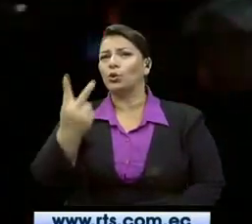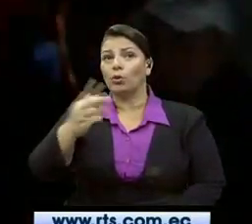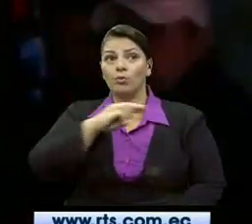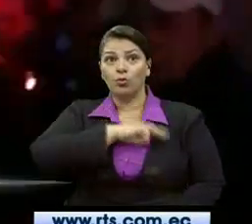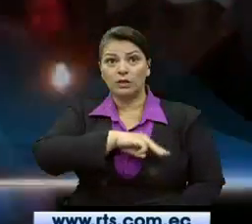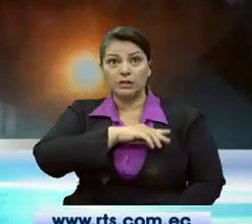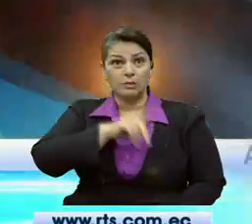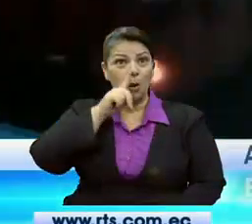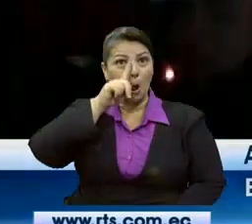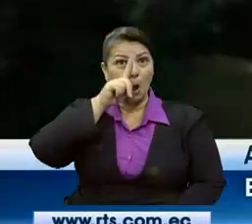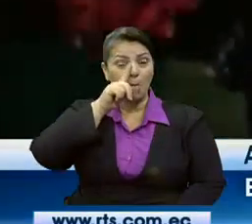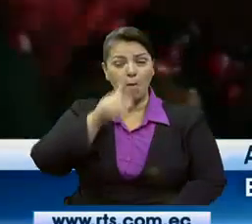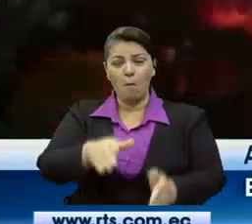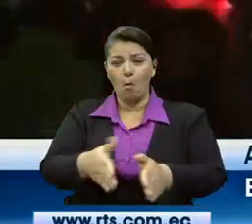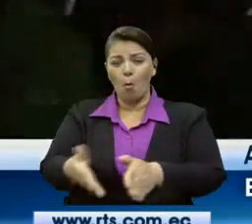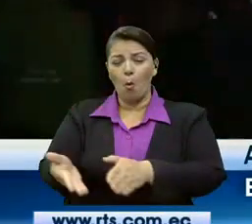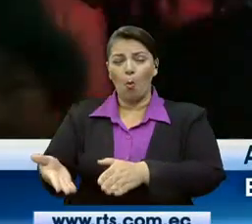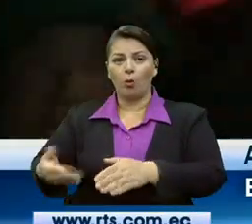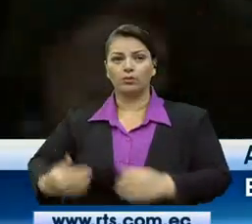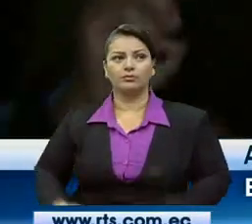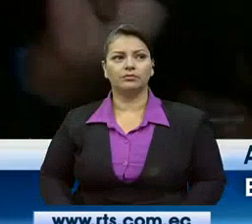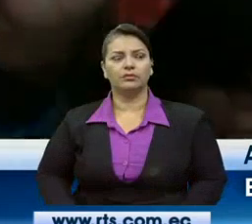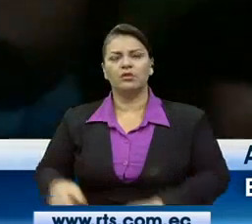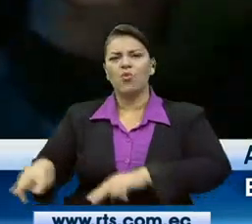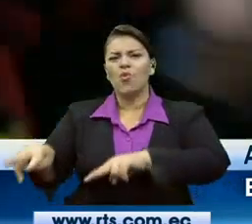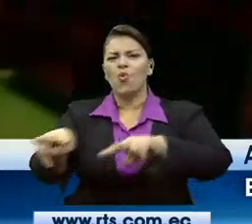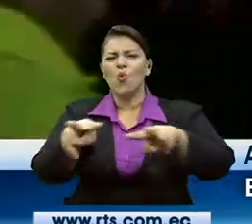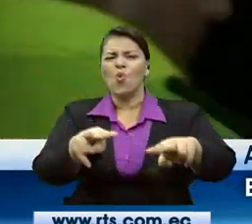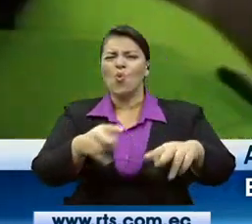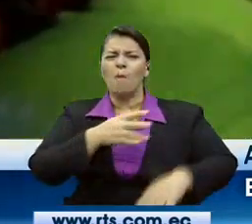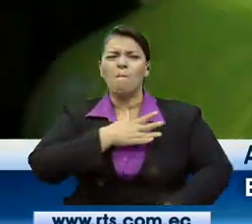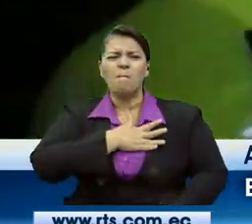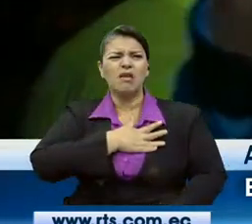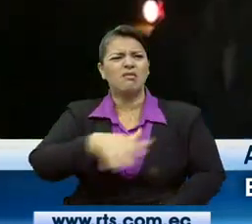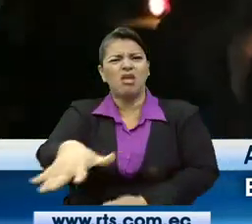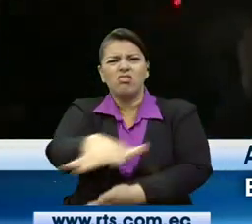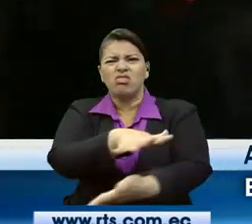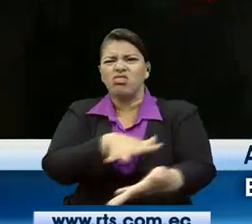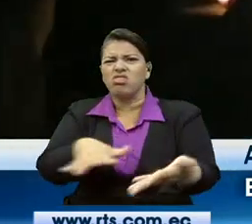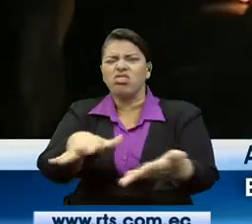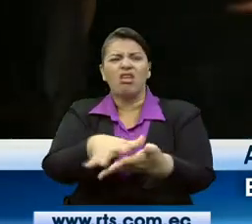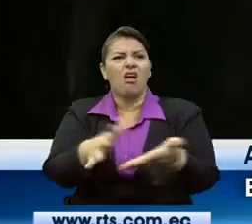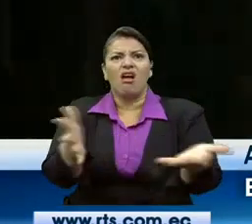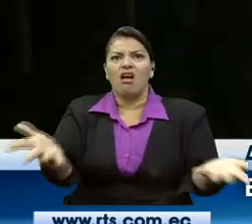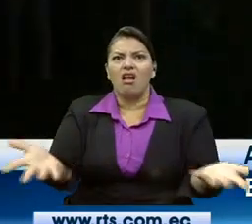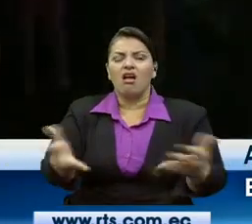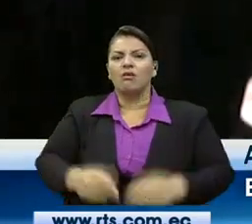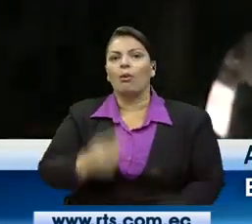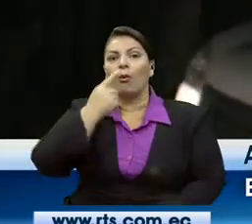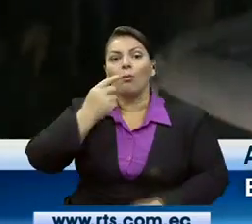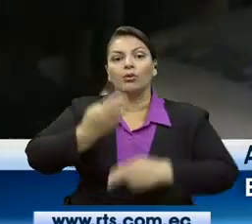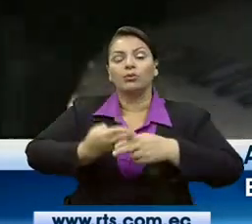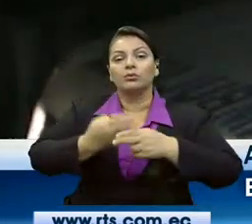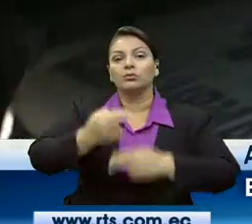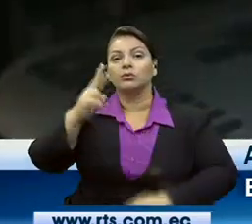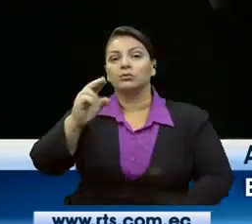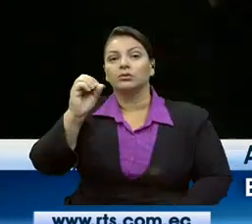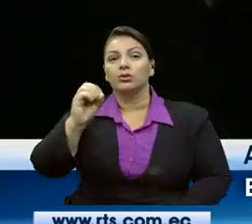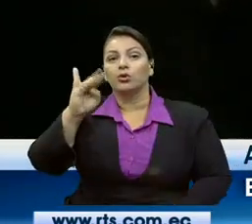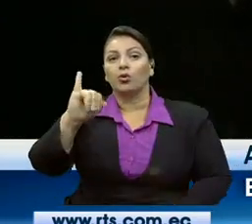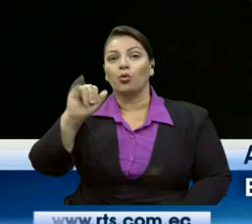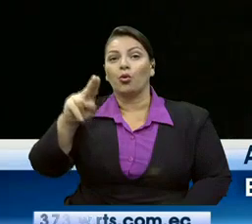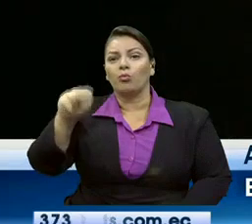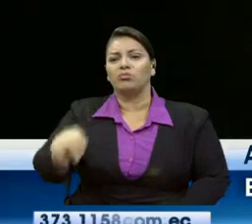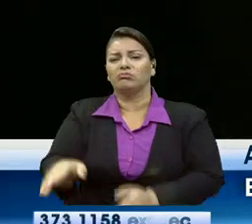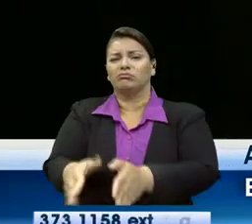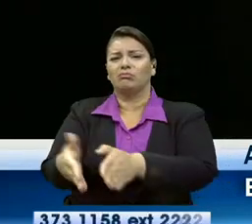Todo era conmoción. Familiares y amigos del alcalde de Peñipe, Robin Velastegui, no podían creer que había muerto tras volcarse y precipitarse